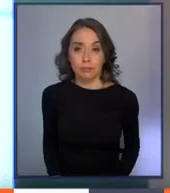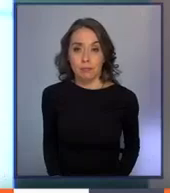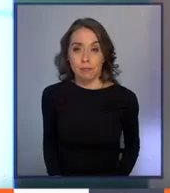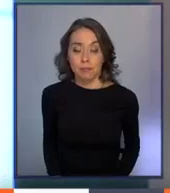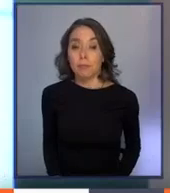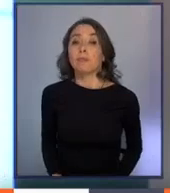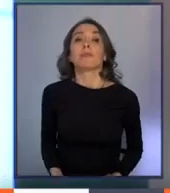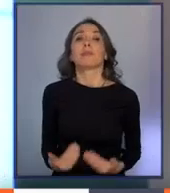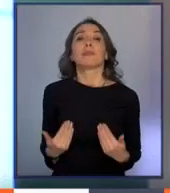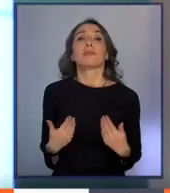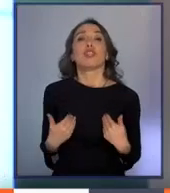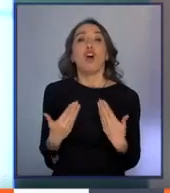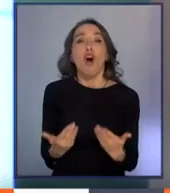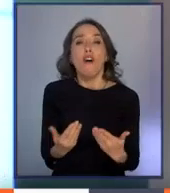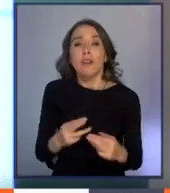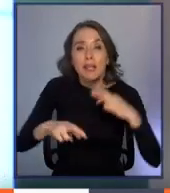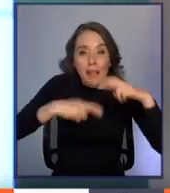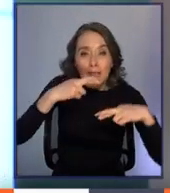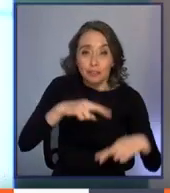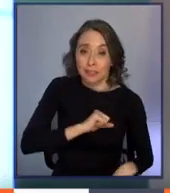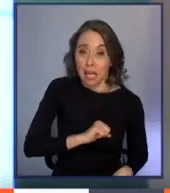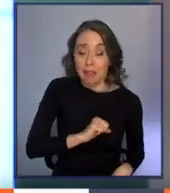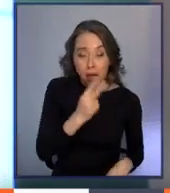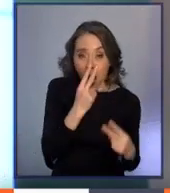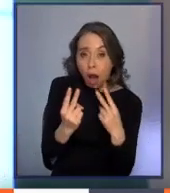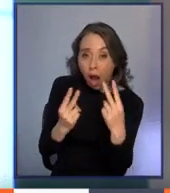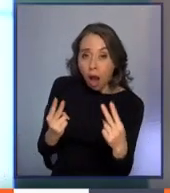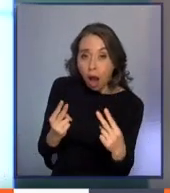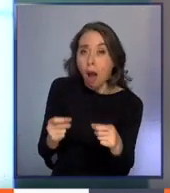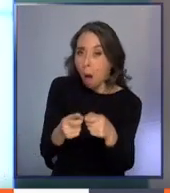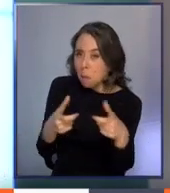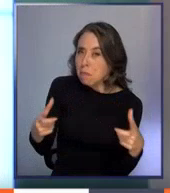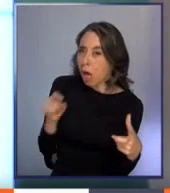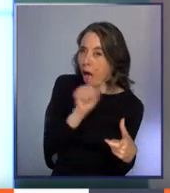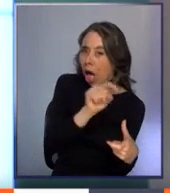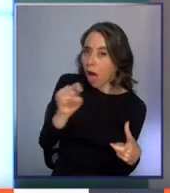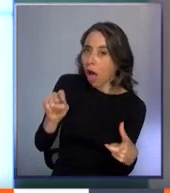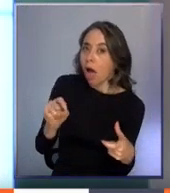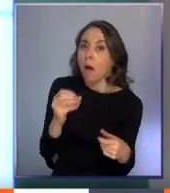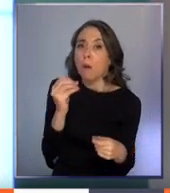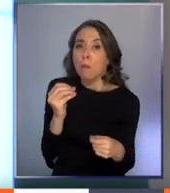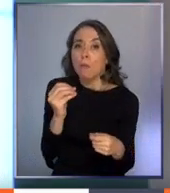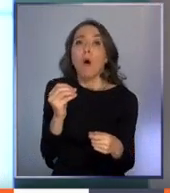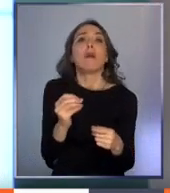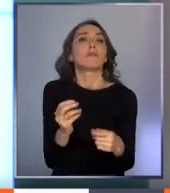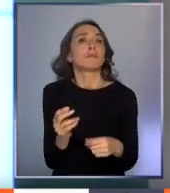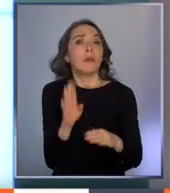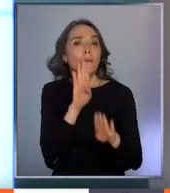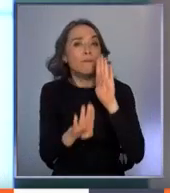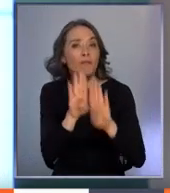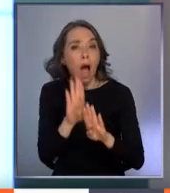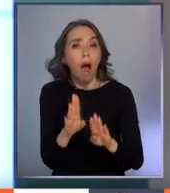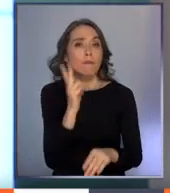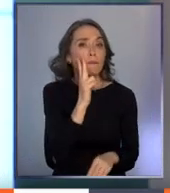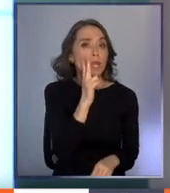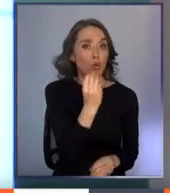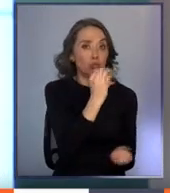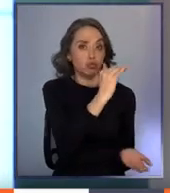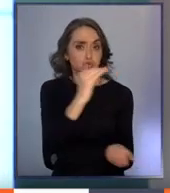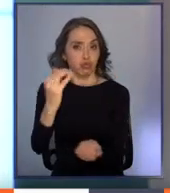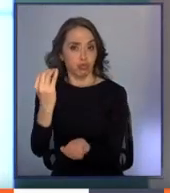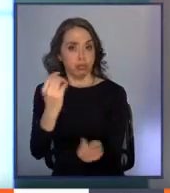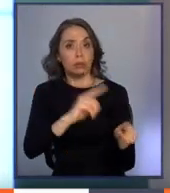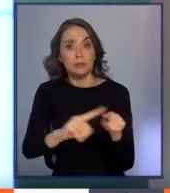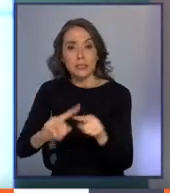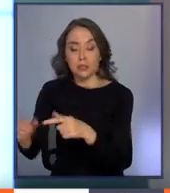En la oferta gastronómica de Santiago es cada vez más común encontrar excelentes cavas y bares donde pueden disfrutar los mejores vinos y los más